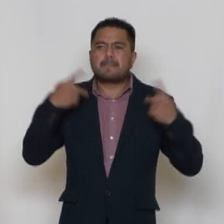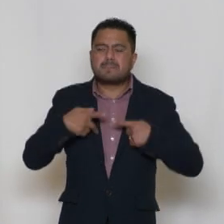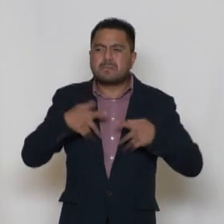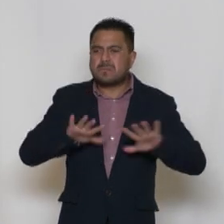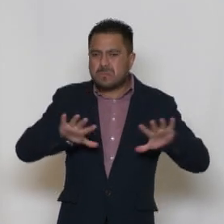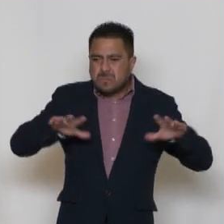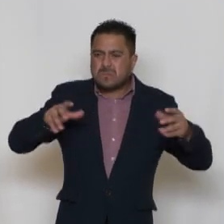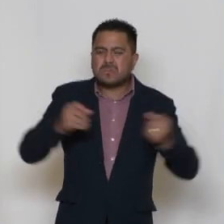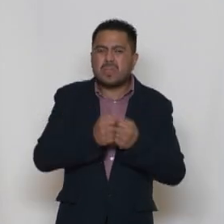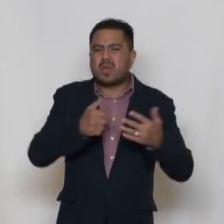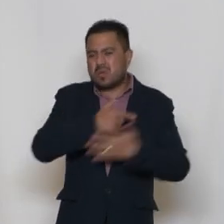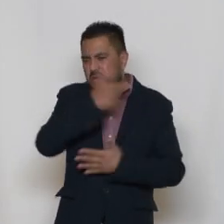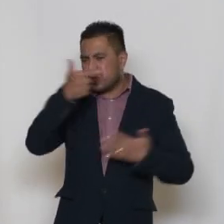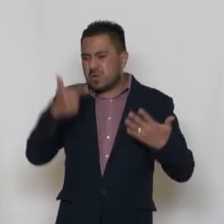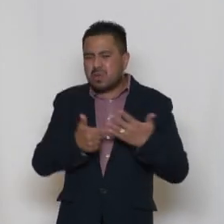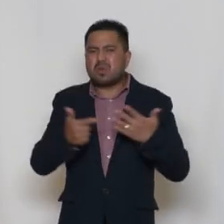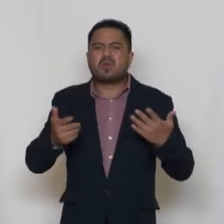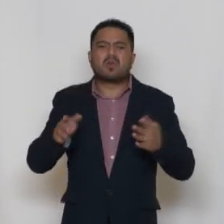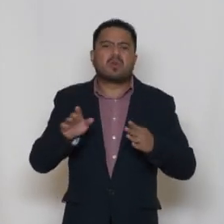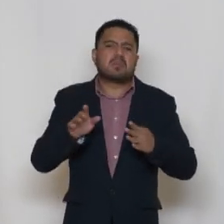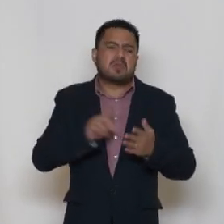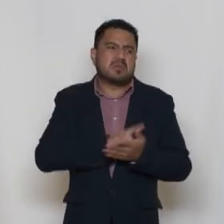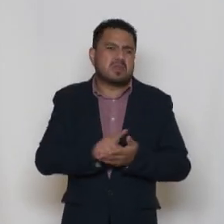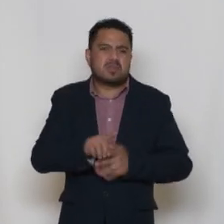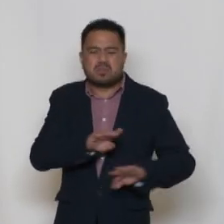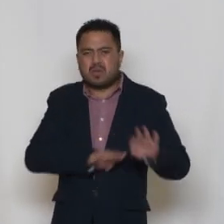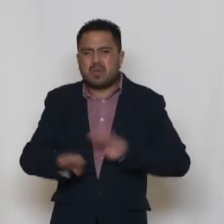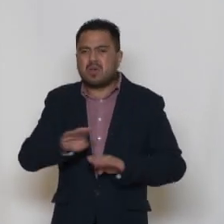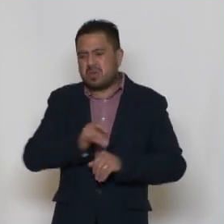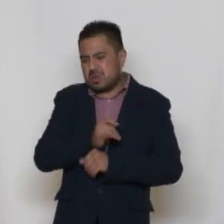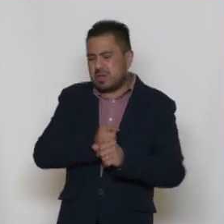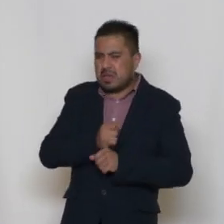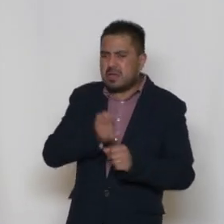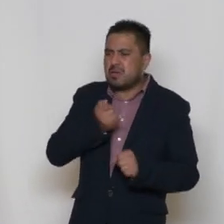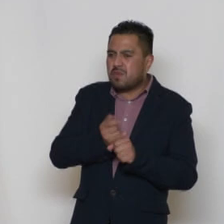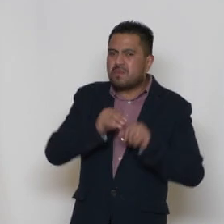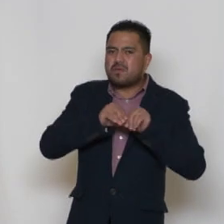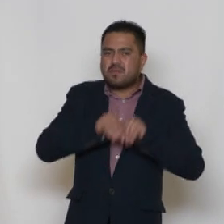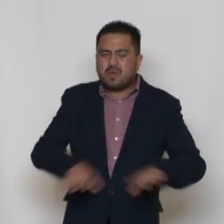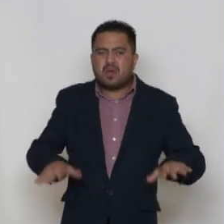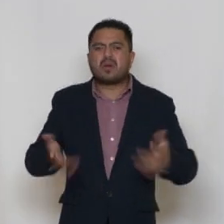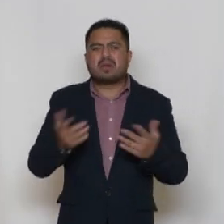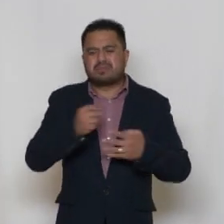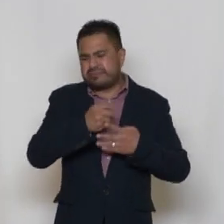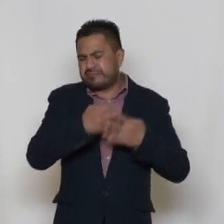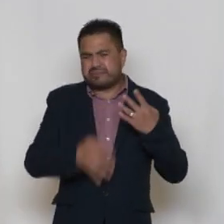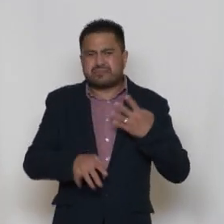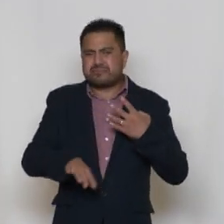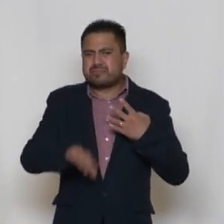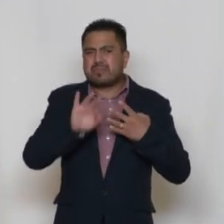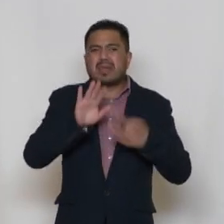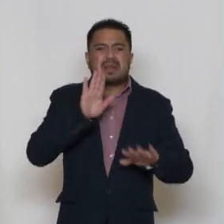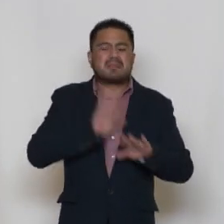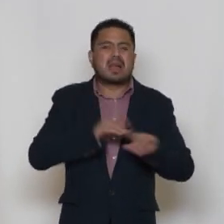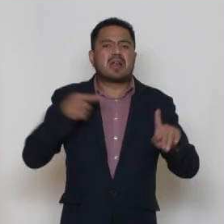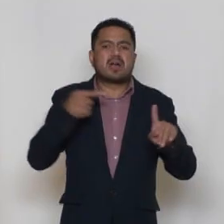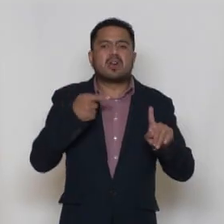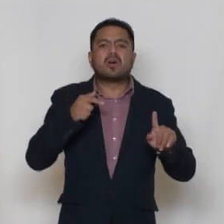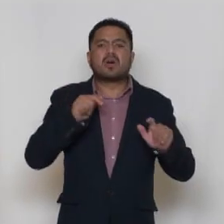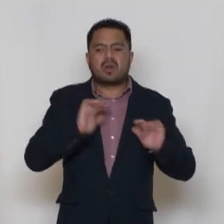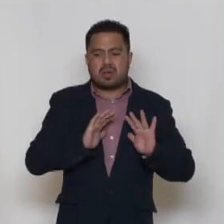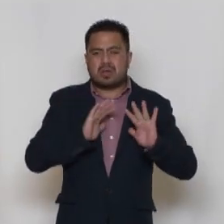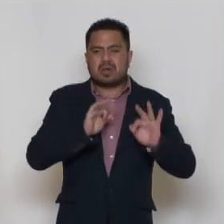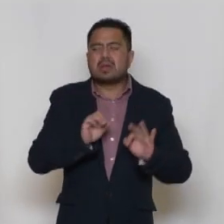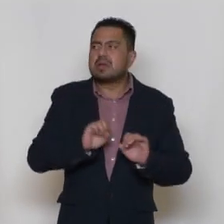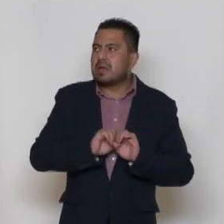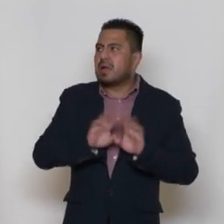poblaciones, demográficas, de hechos biológicos, análisis de datos, etcétera, ¿no? Más que nada por lo que conlleva. Claro